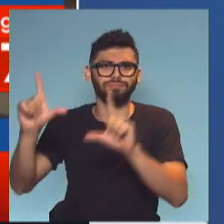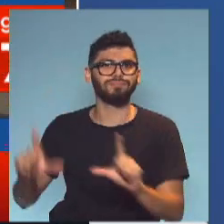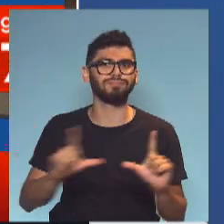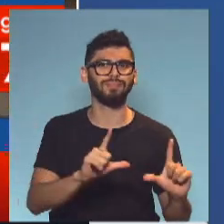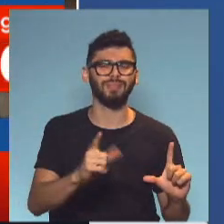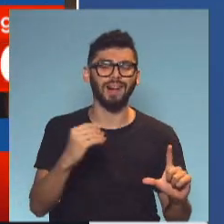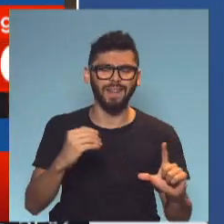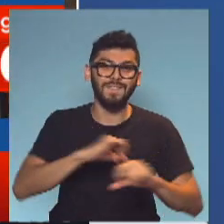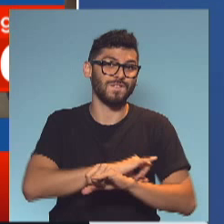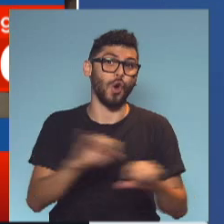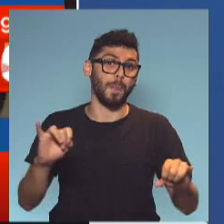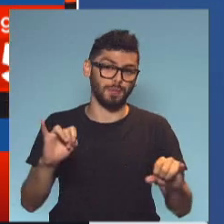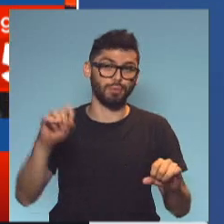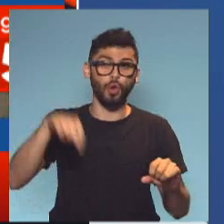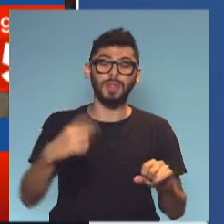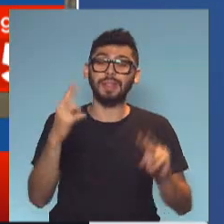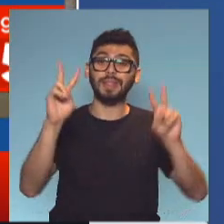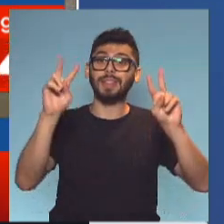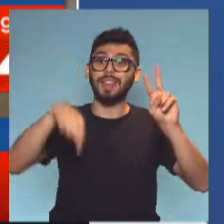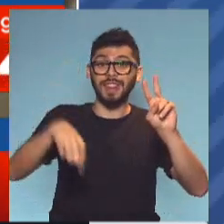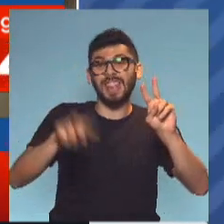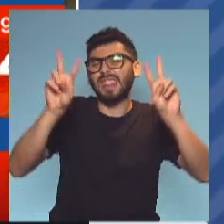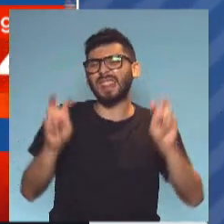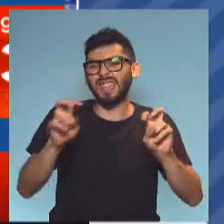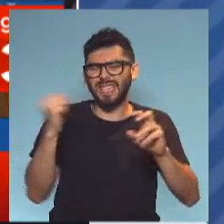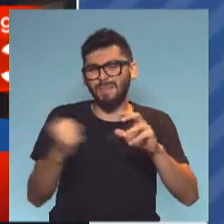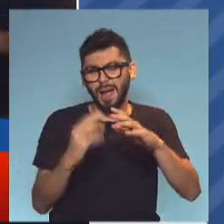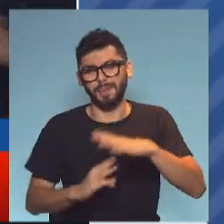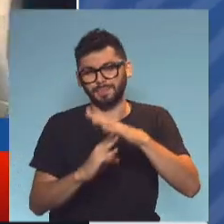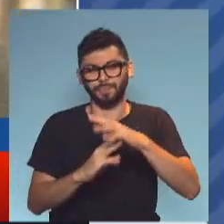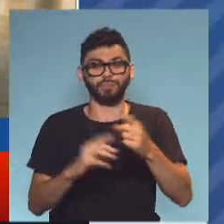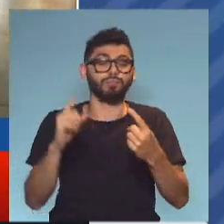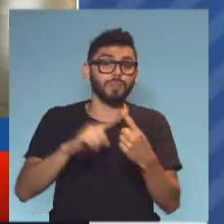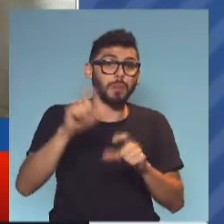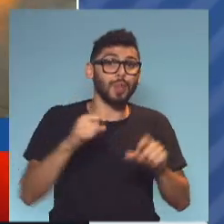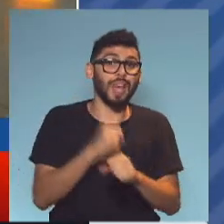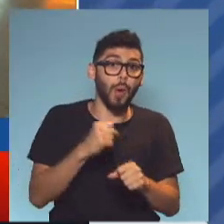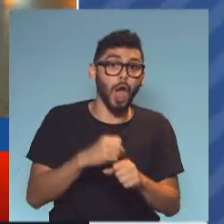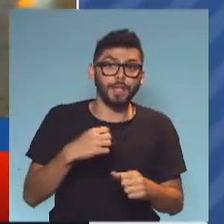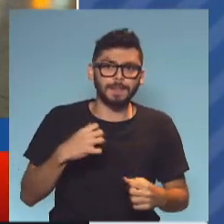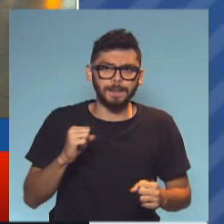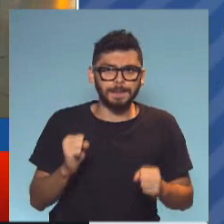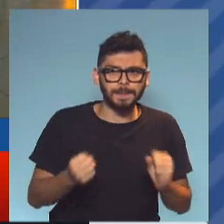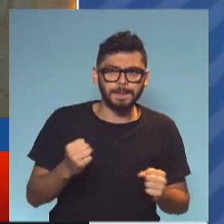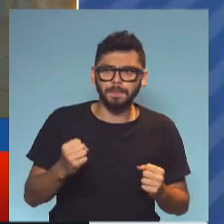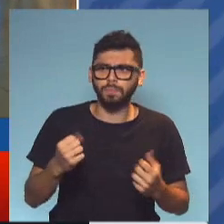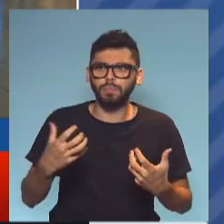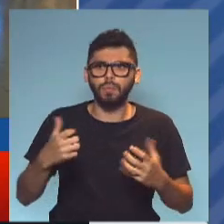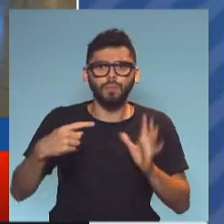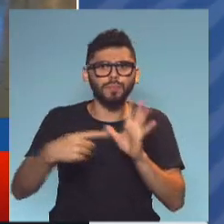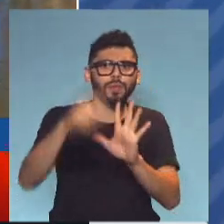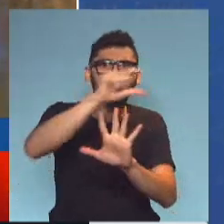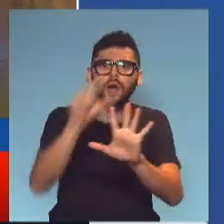estos son los temas del día, los temas que preocupan. Mucha atención por parte de los trabajadores. ¿Qué pasa en AMBA con el transporte?